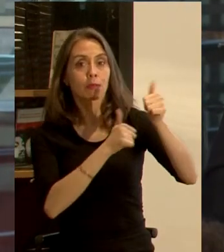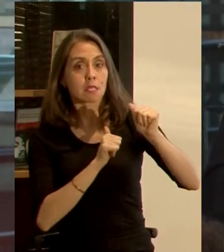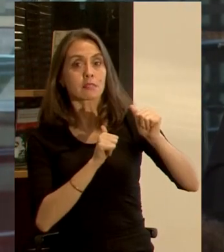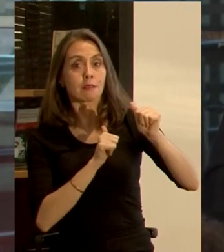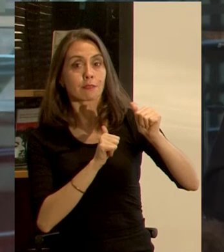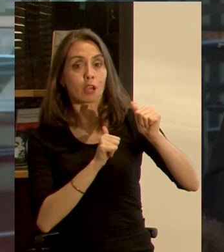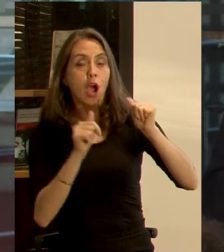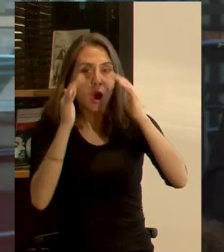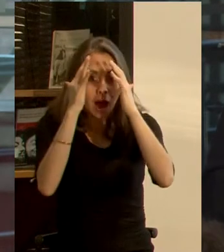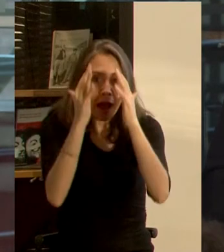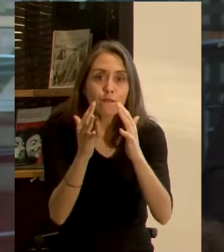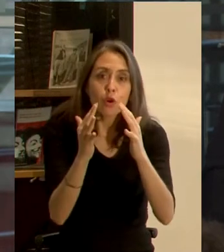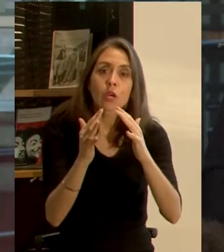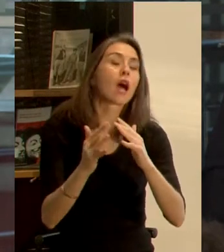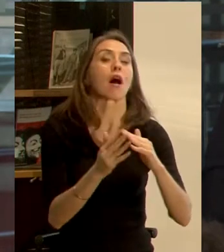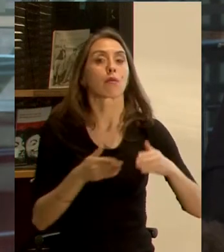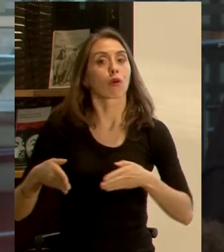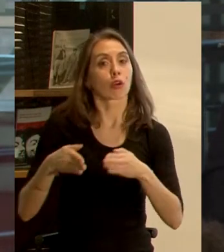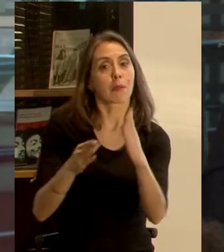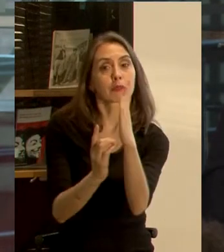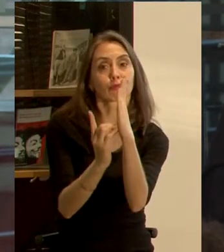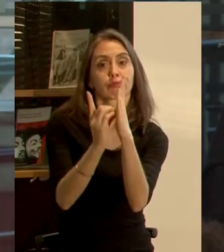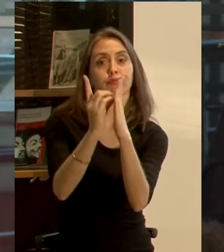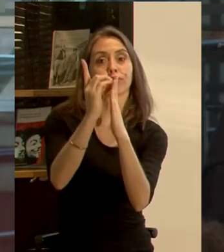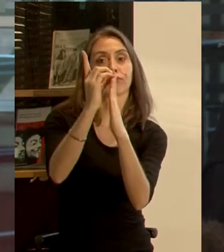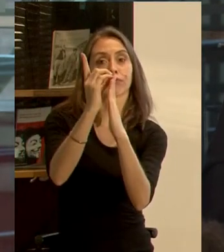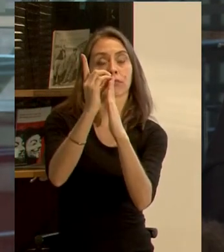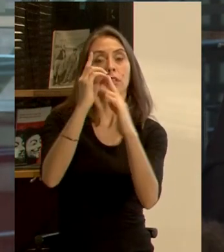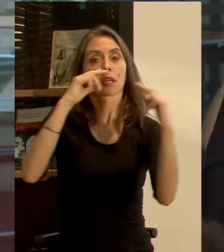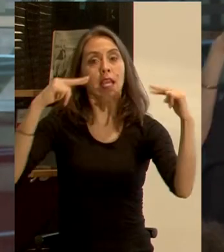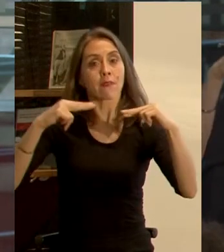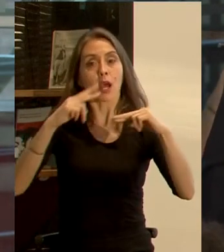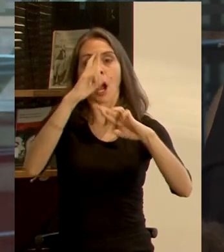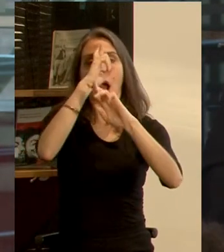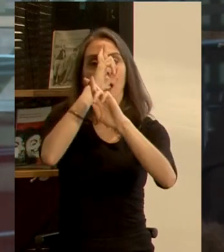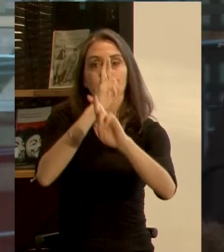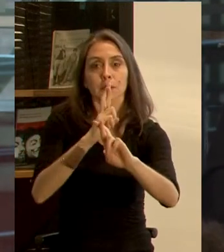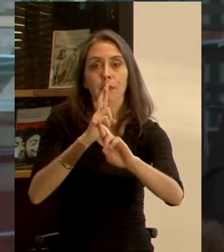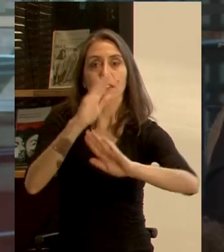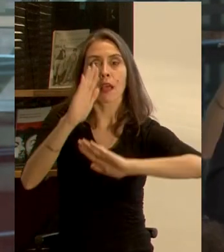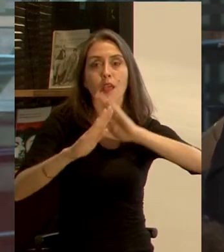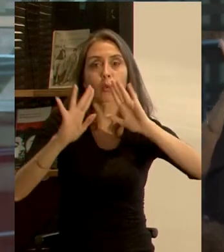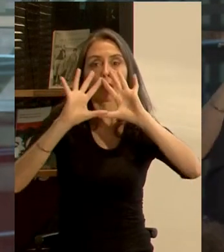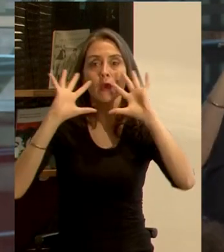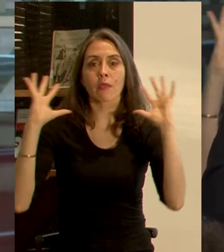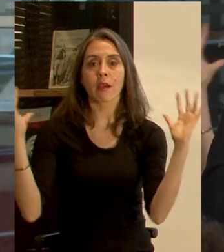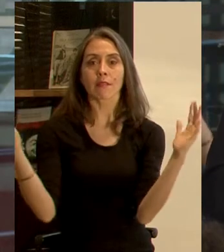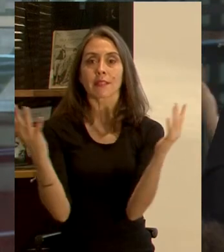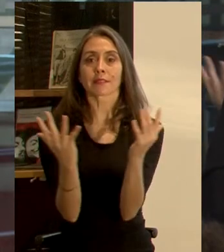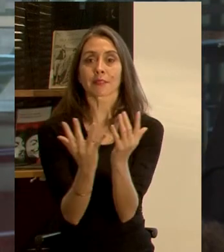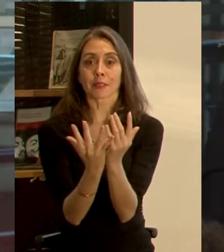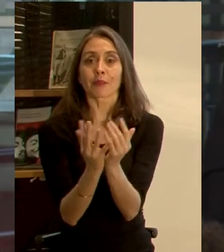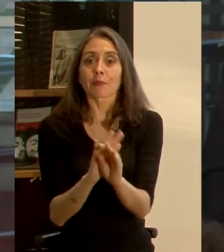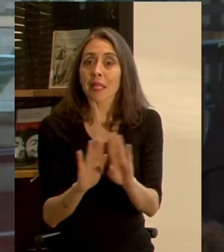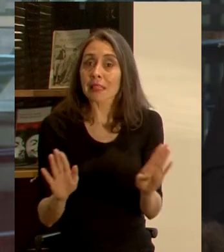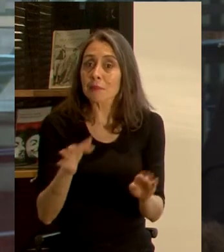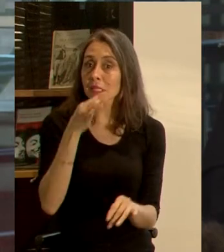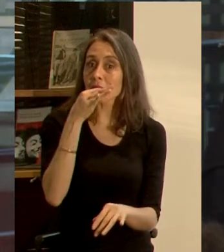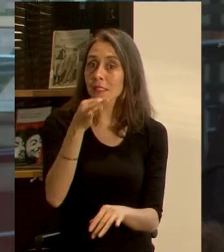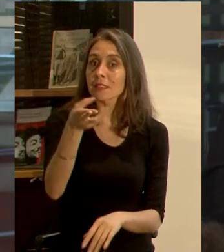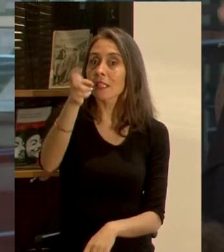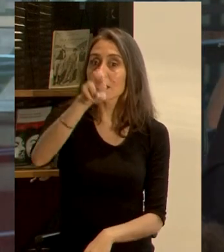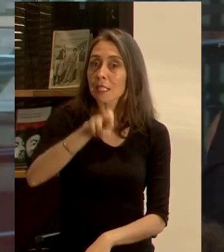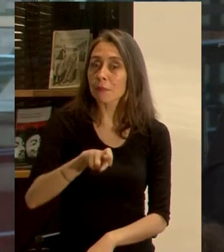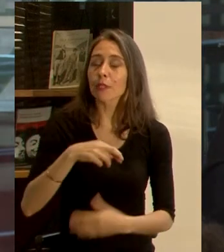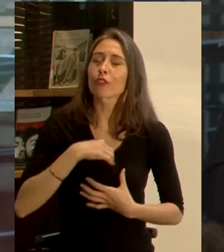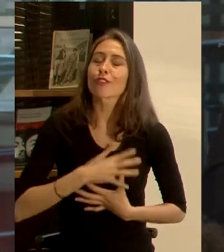y están abocados a cimentar un camino de crecimiento desde una mirada respetuosa y sostenible con su entorno. Para concluir, reitero